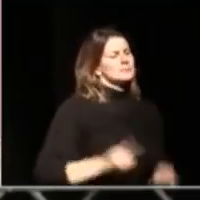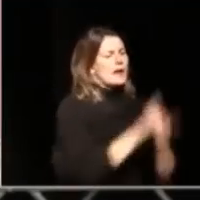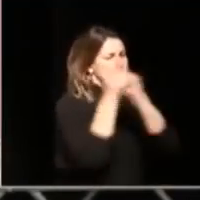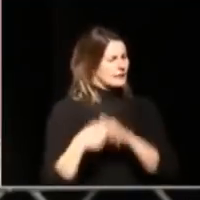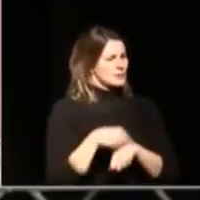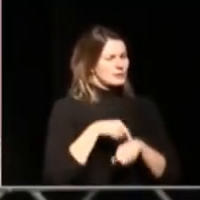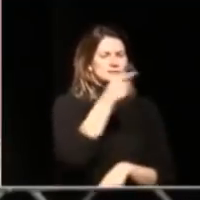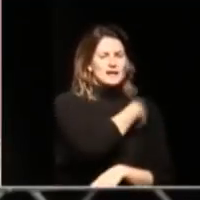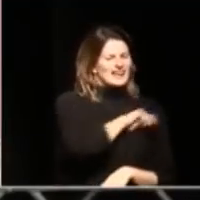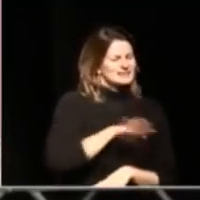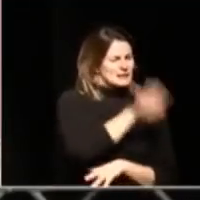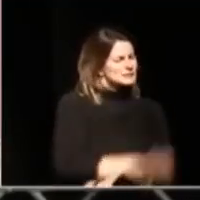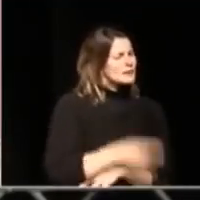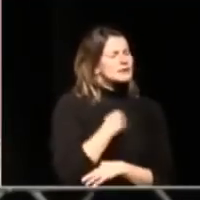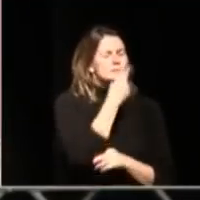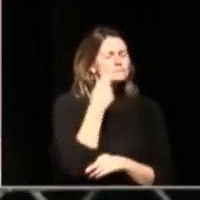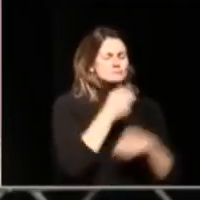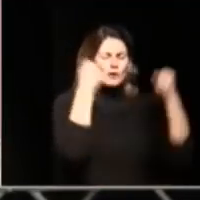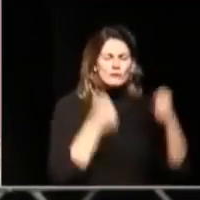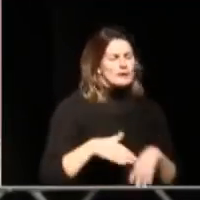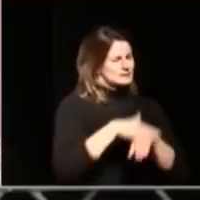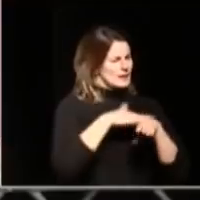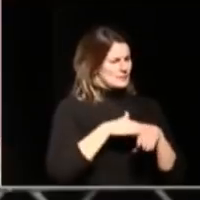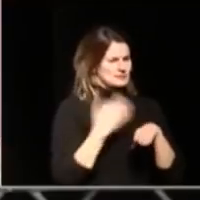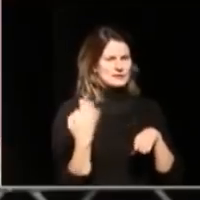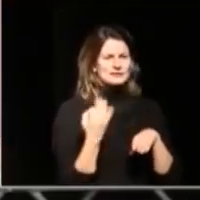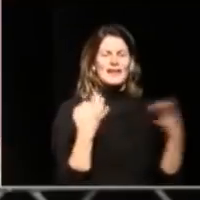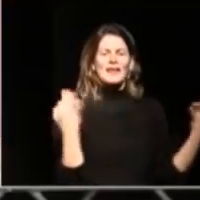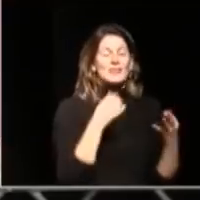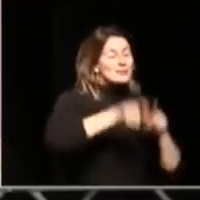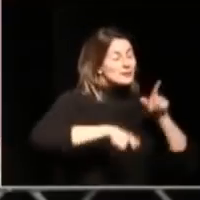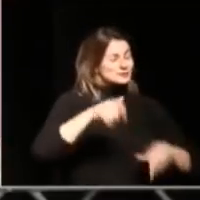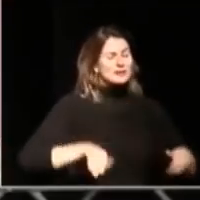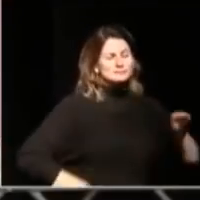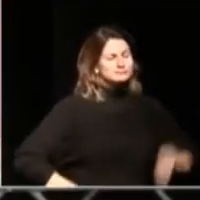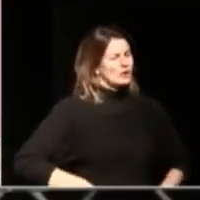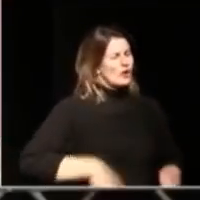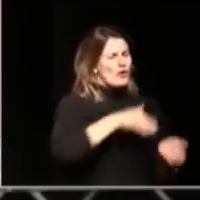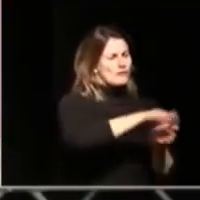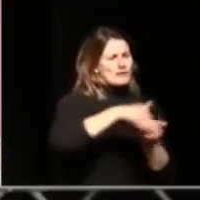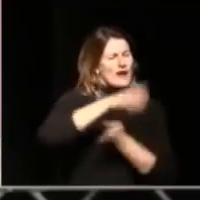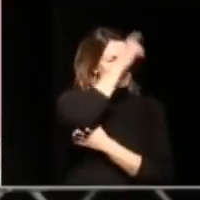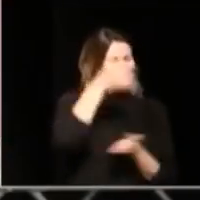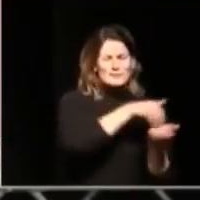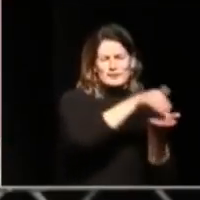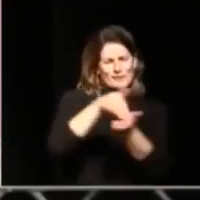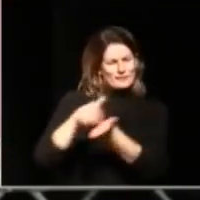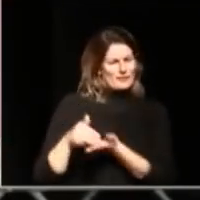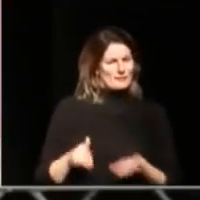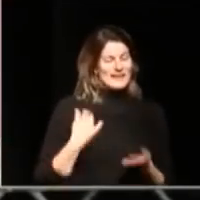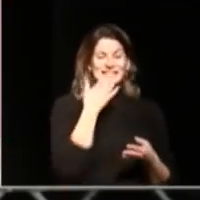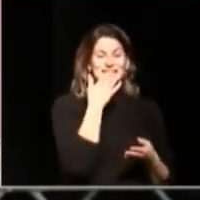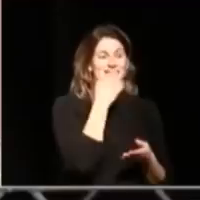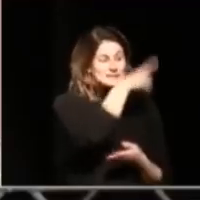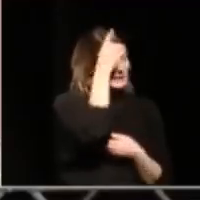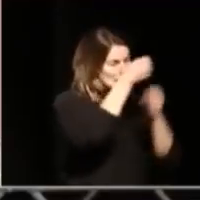político en España, comprometiéndose con algo fundamental. Hay que sacar a los corruptos de la Moncloa, porque si no sacamos a los corruptos de la